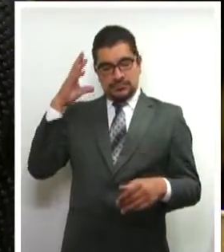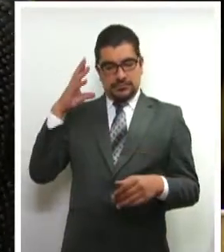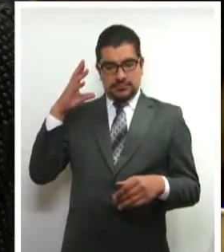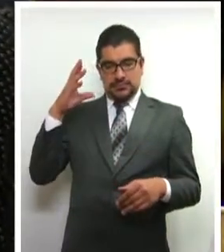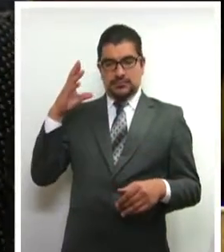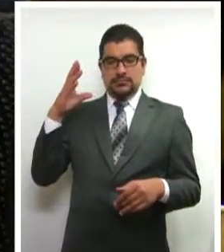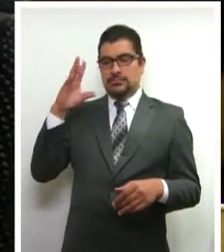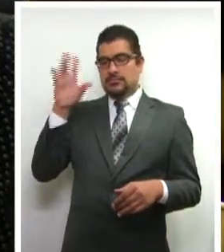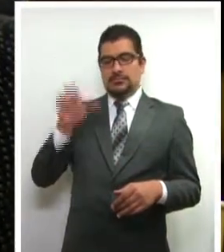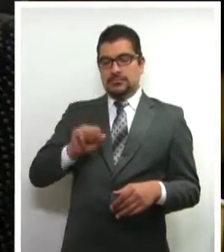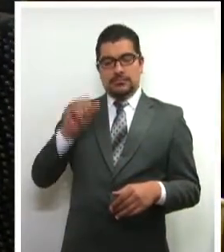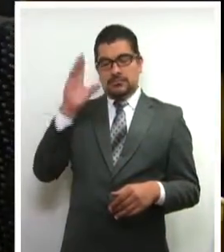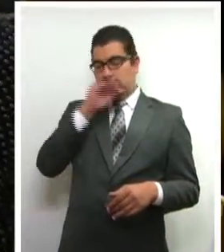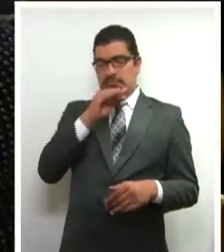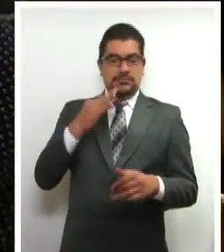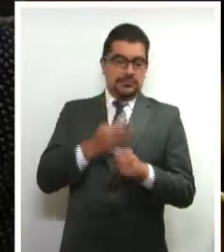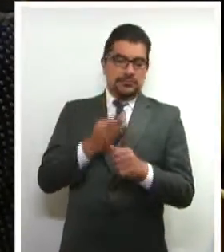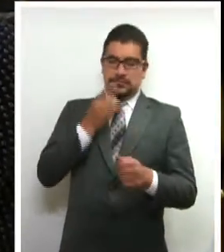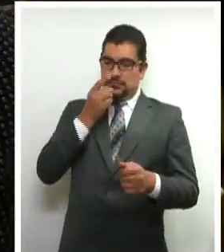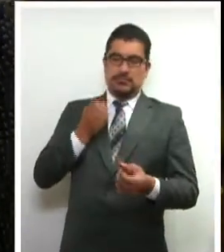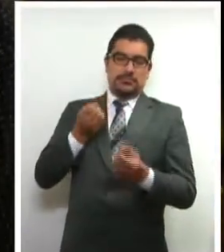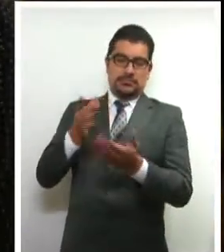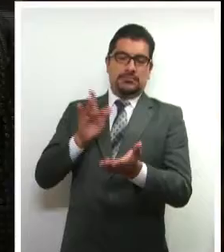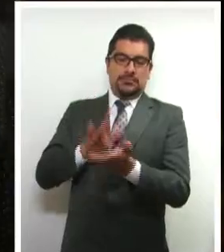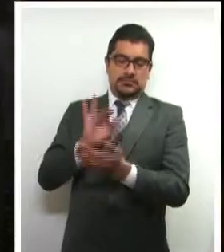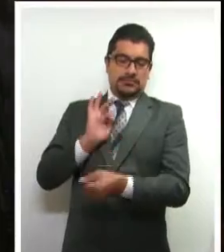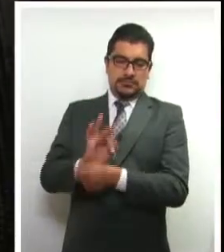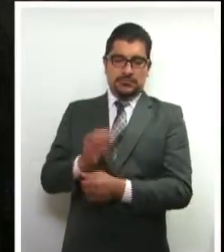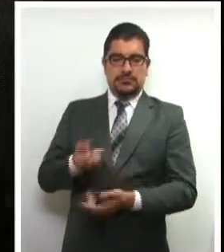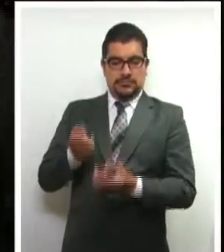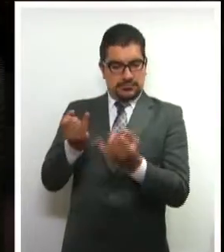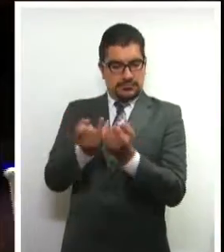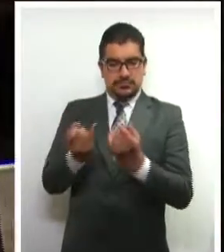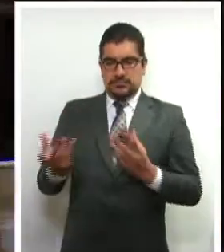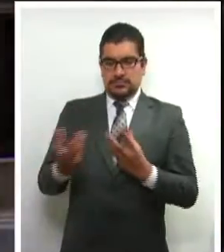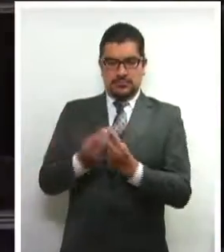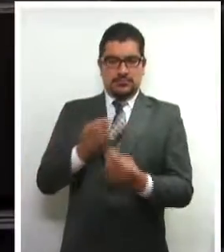permitirme respaldar la iniciativa.